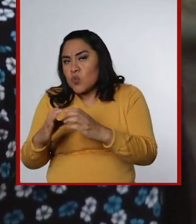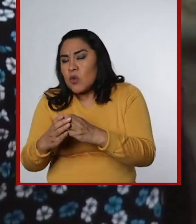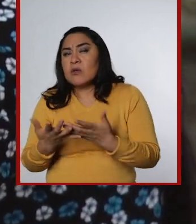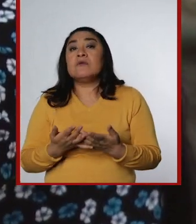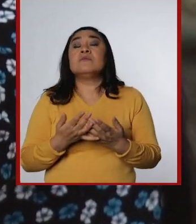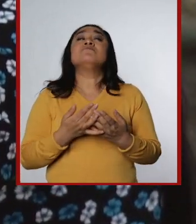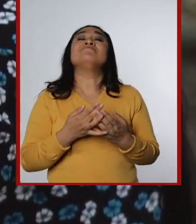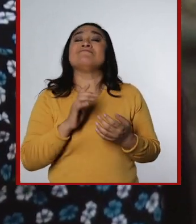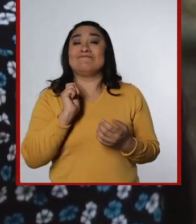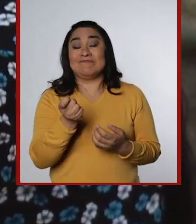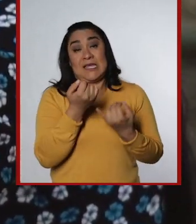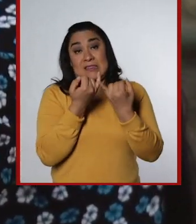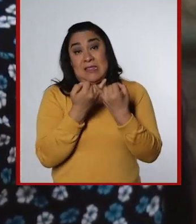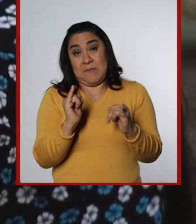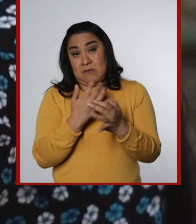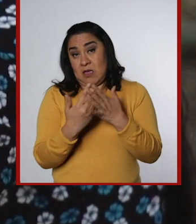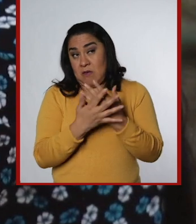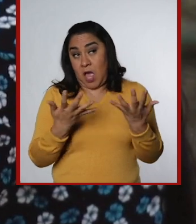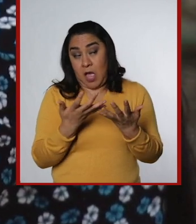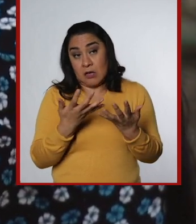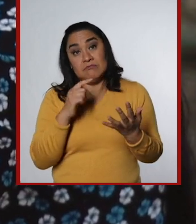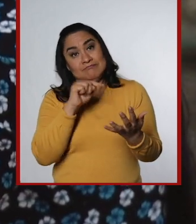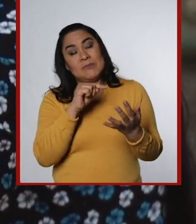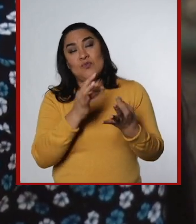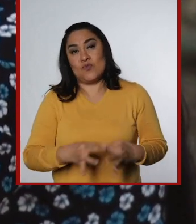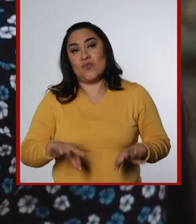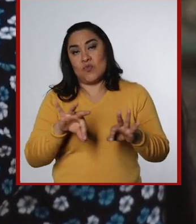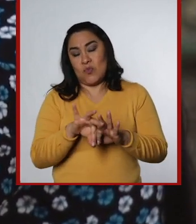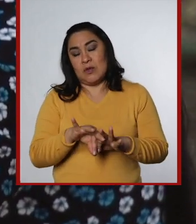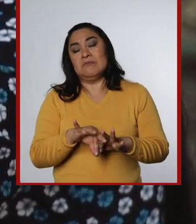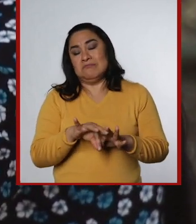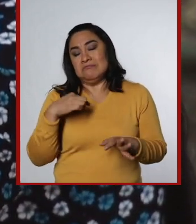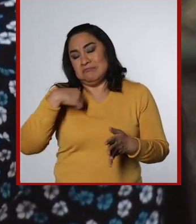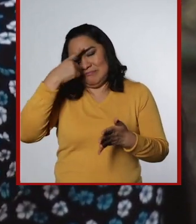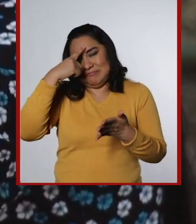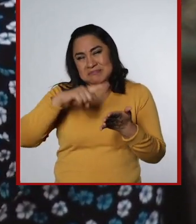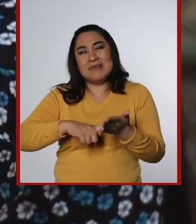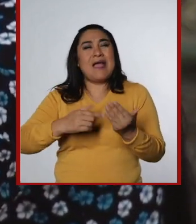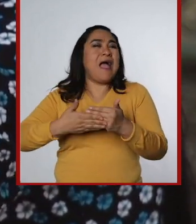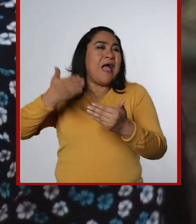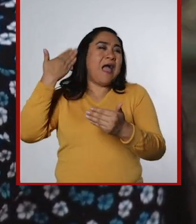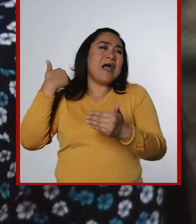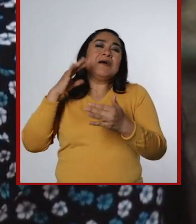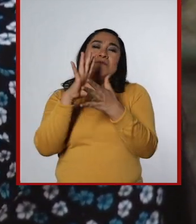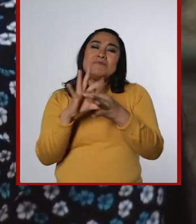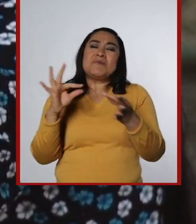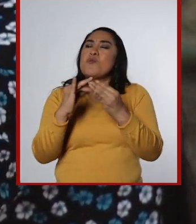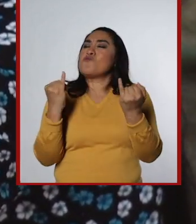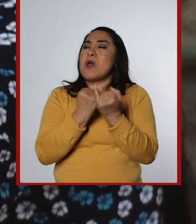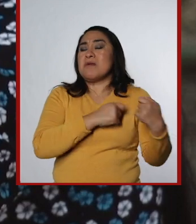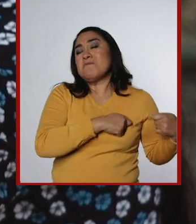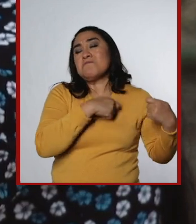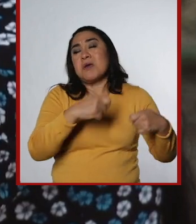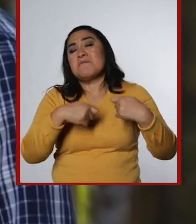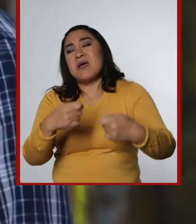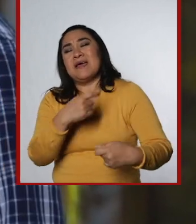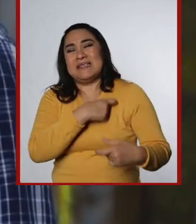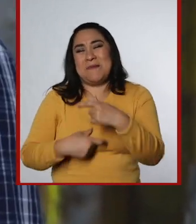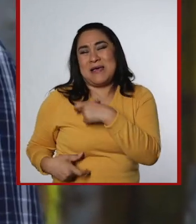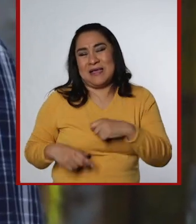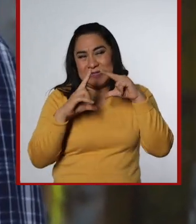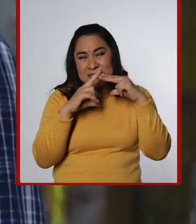importante y yo creo que siempre se ha dicho desde el zapatismo y más antes y más después, que frente a